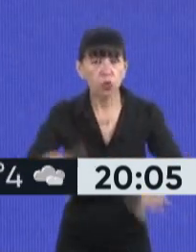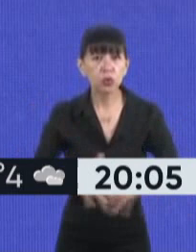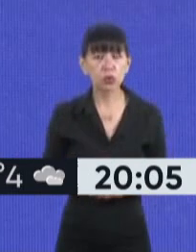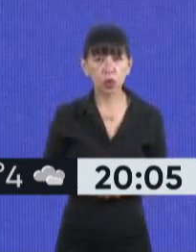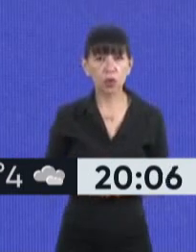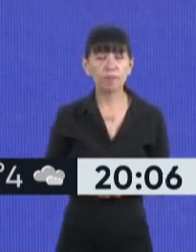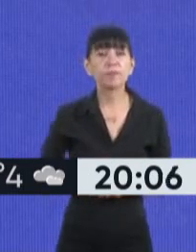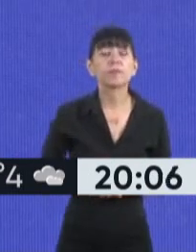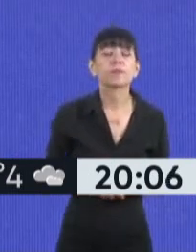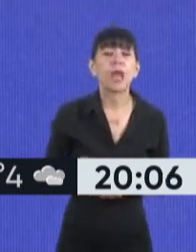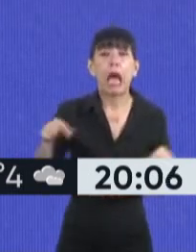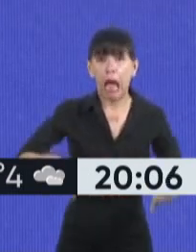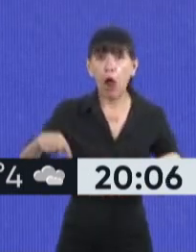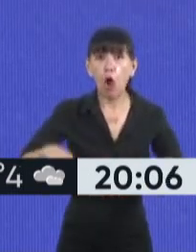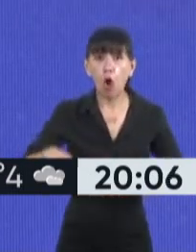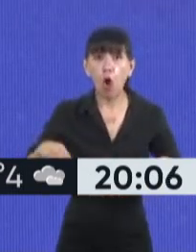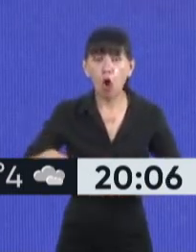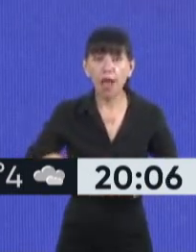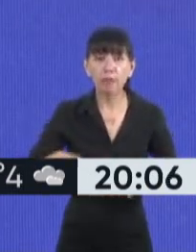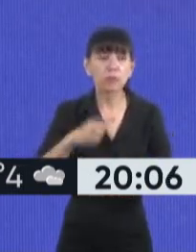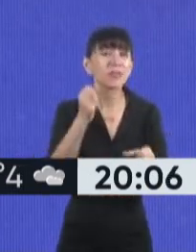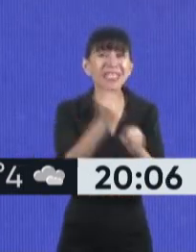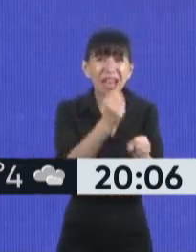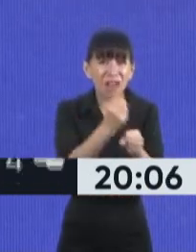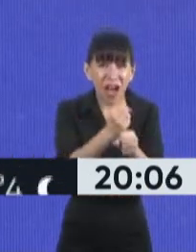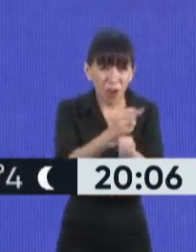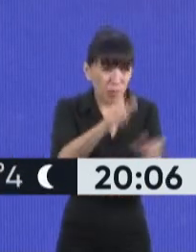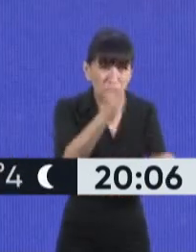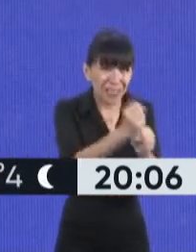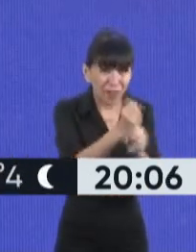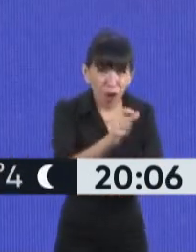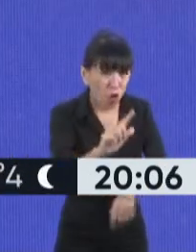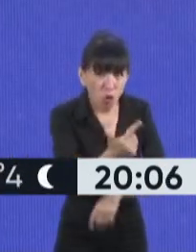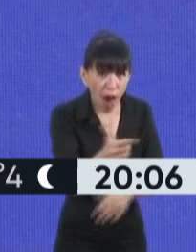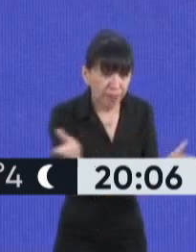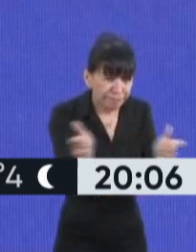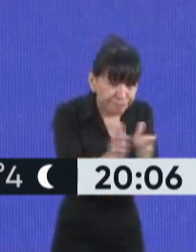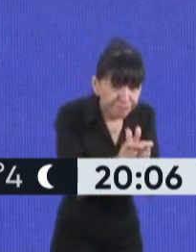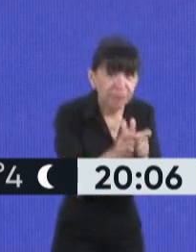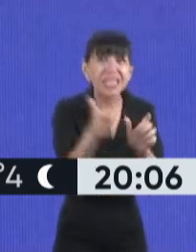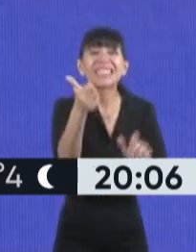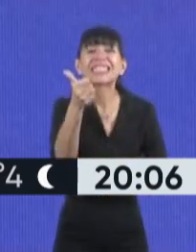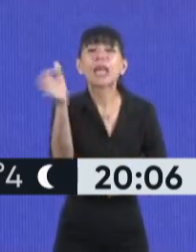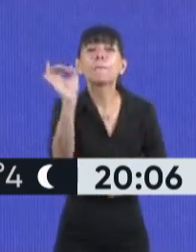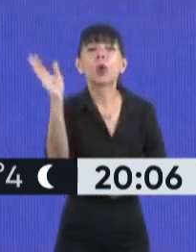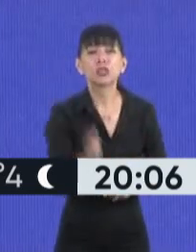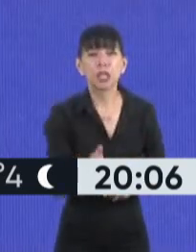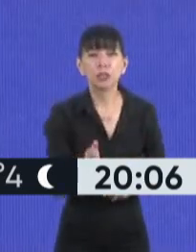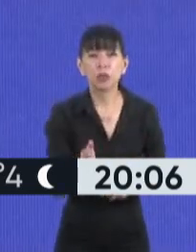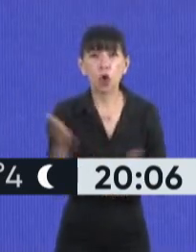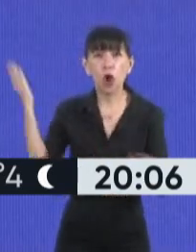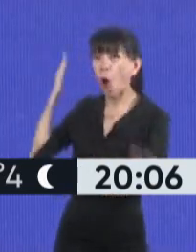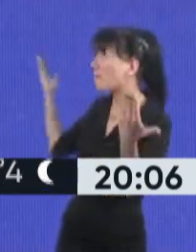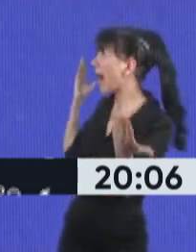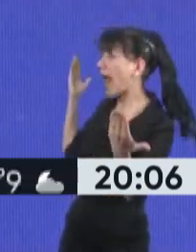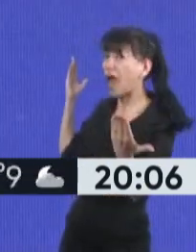Tenemos en este momento una tasa de desocupación del orden del 6%, de las más bajas de la historia.